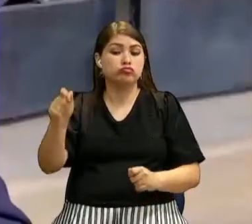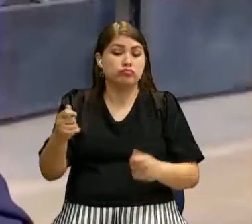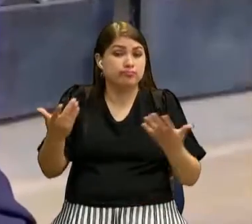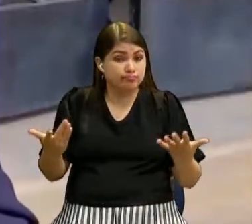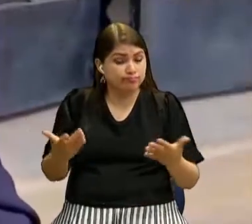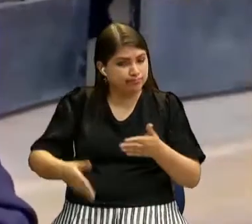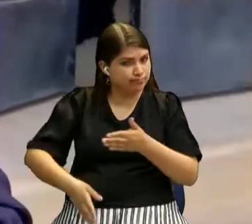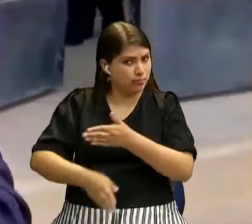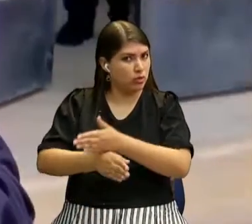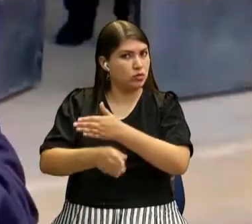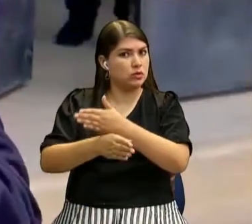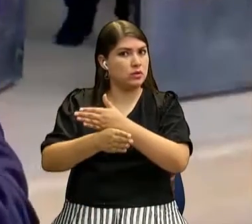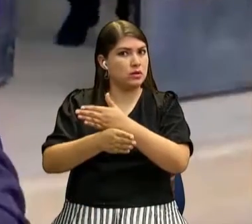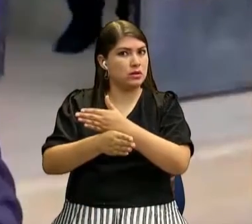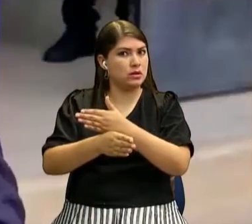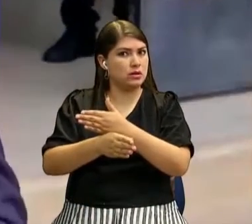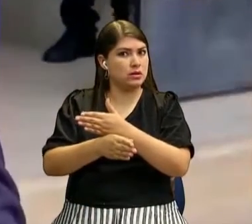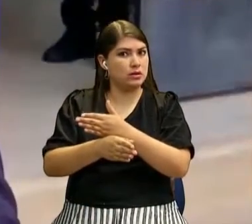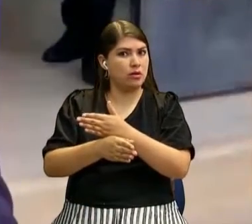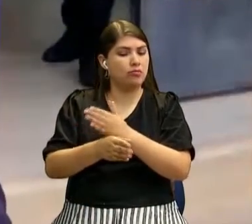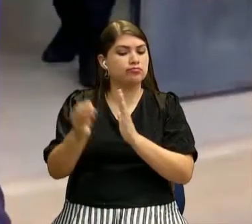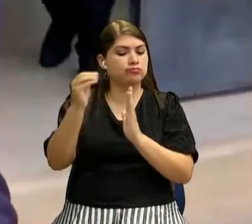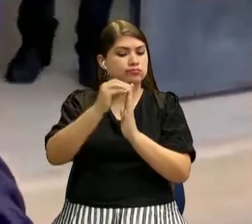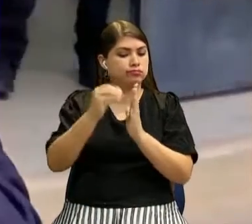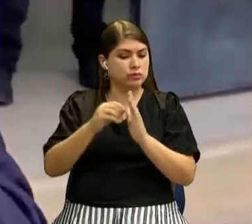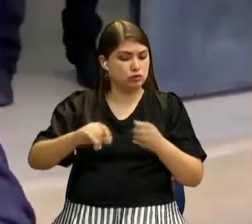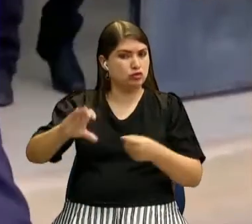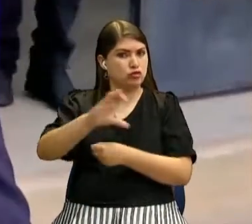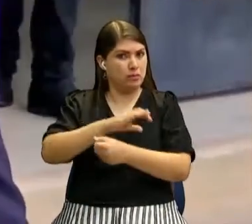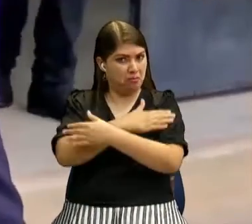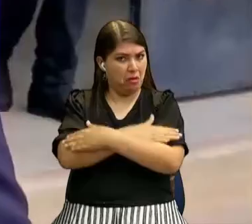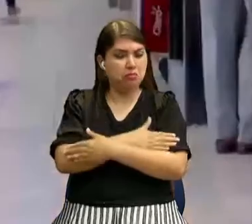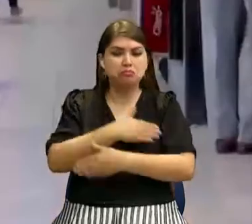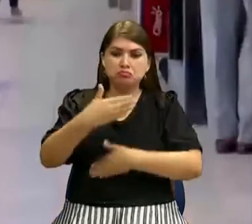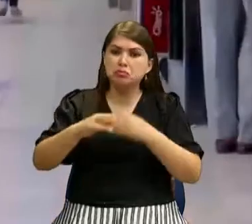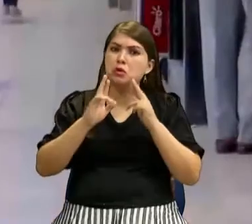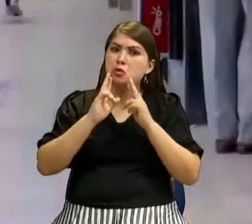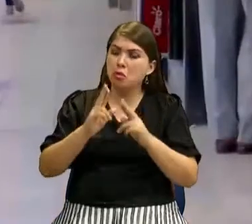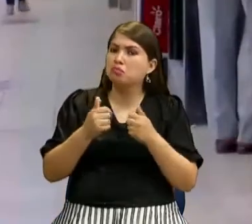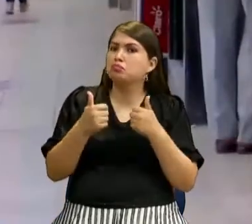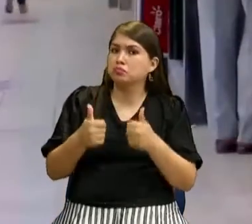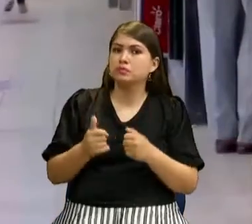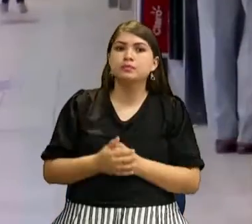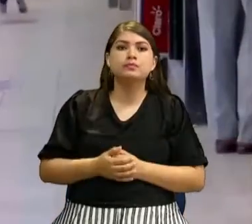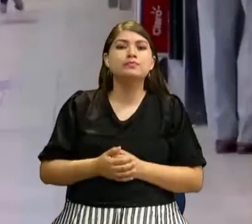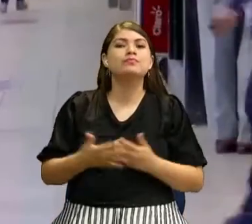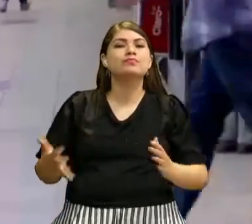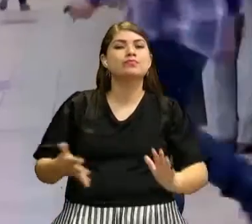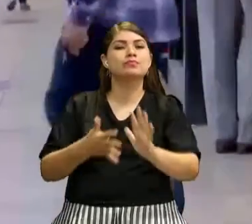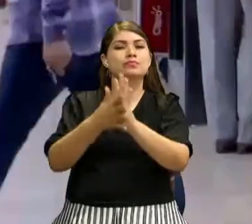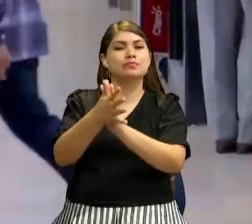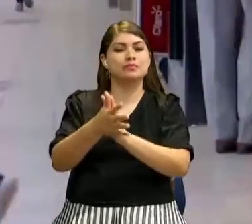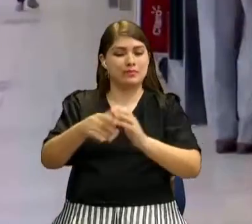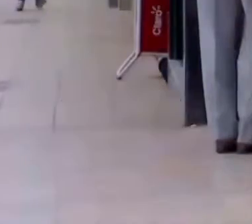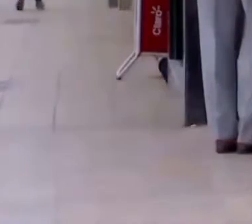a continuar con lo que hemos establecido en la ciudad de Pamplona, que ha dado resultado. Es la información